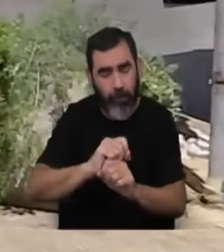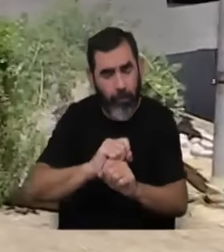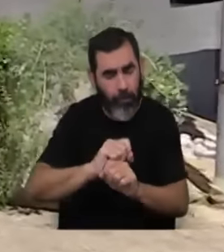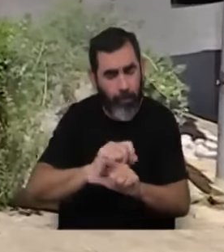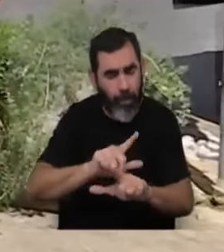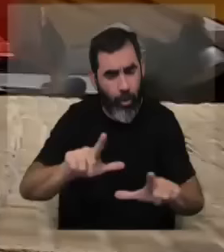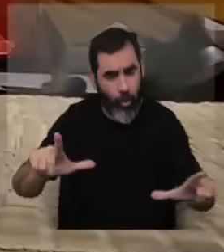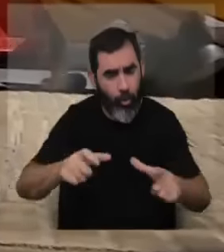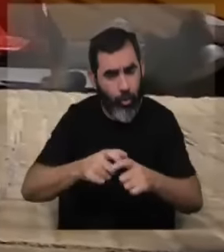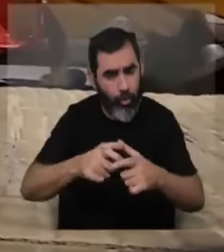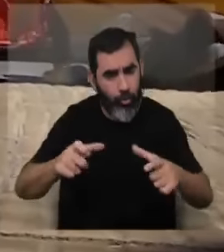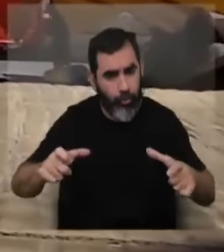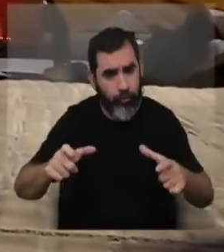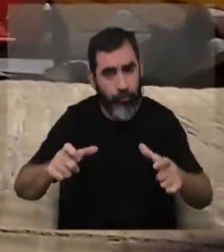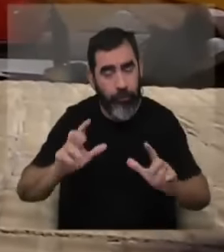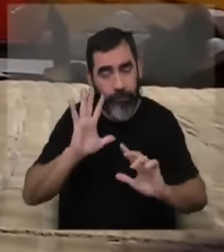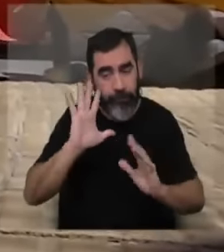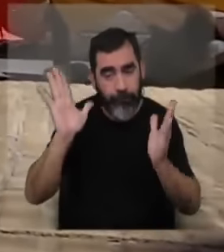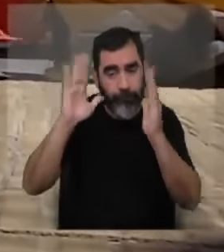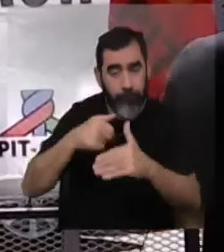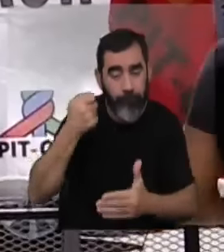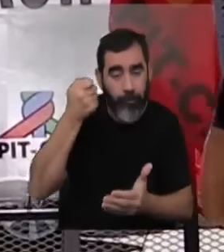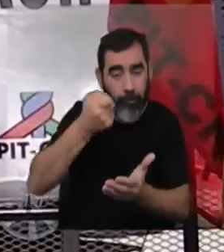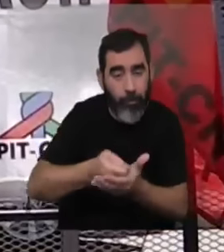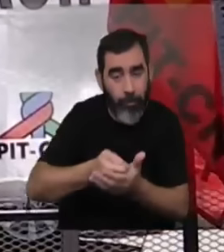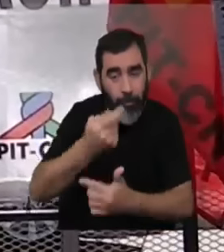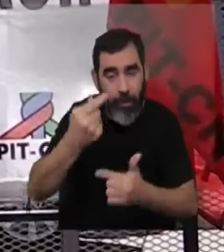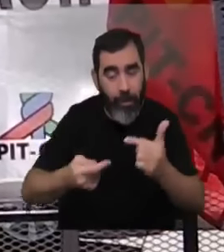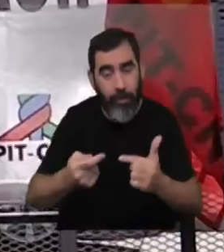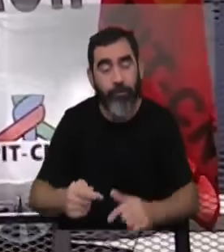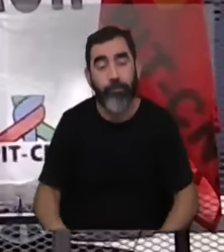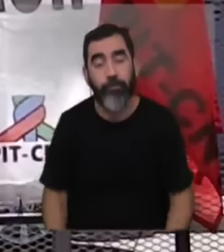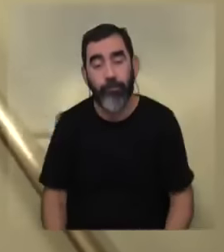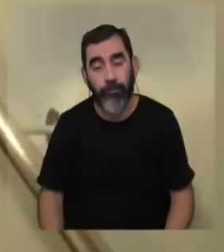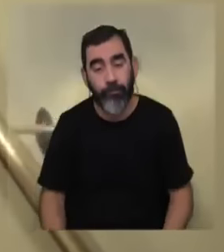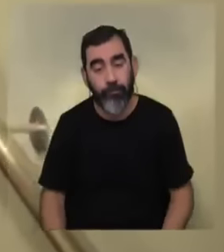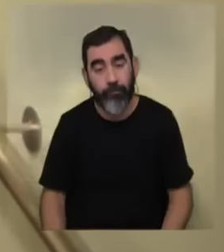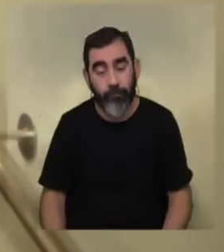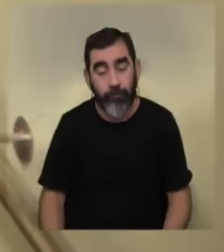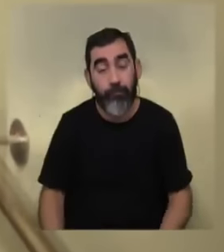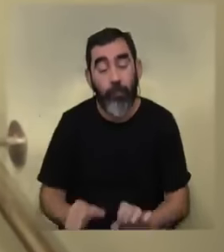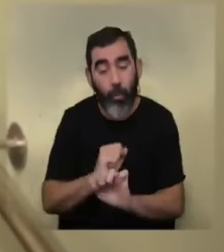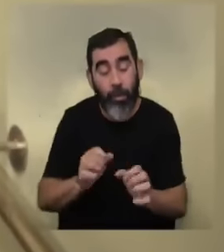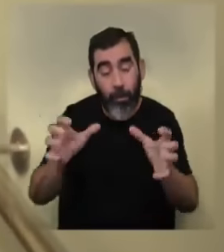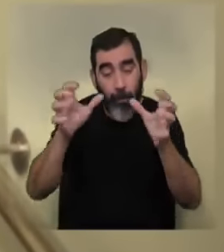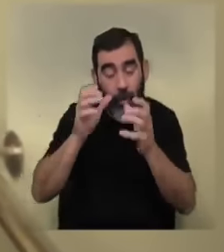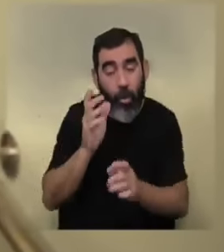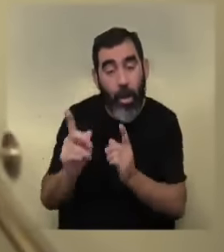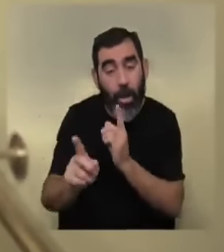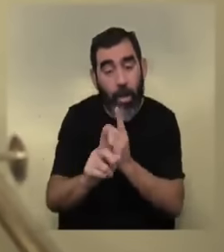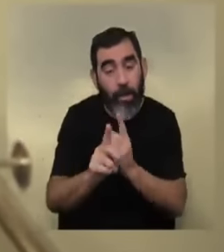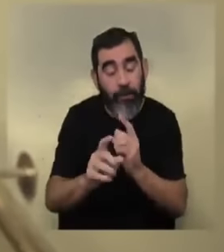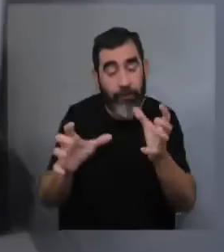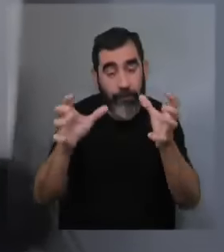en forma sostenida y lo expone a no poder cumplir con las obligaciones con sus proveedores lo que implicaría además un riesgo asistencial